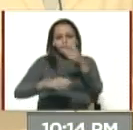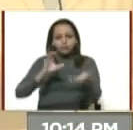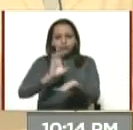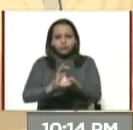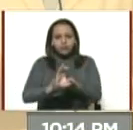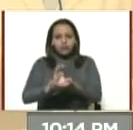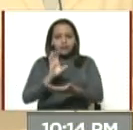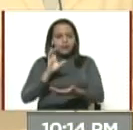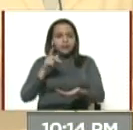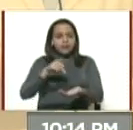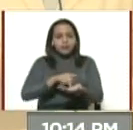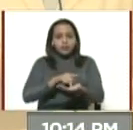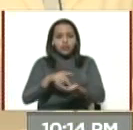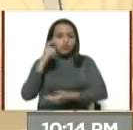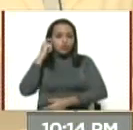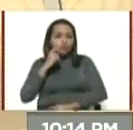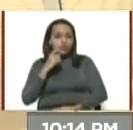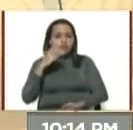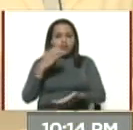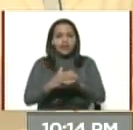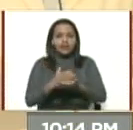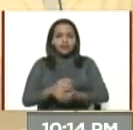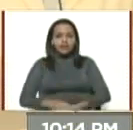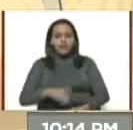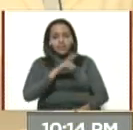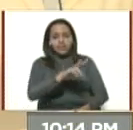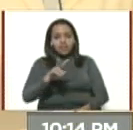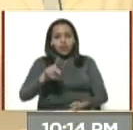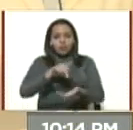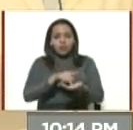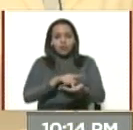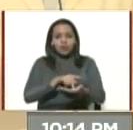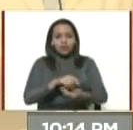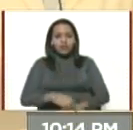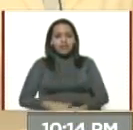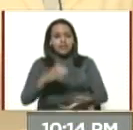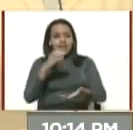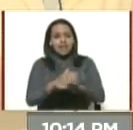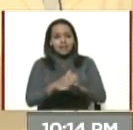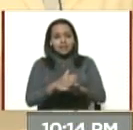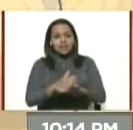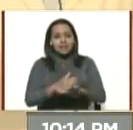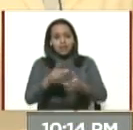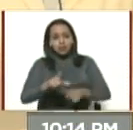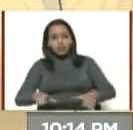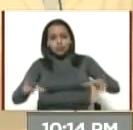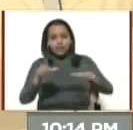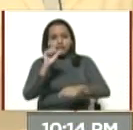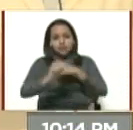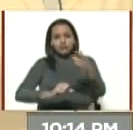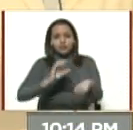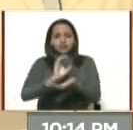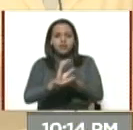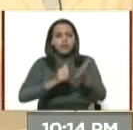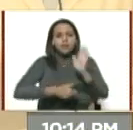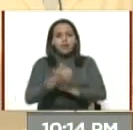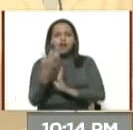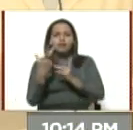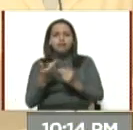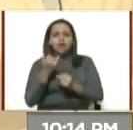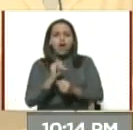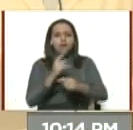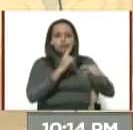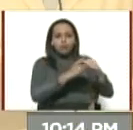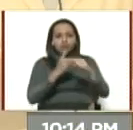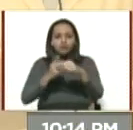parroquia Sucre, Catia. Es de las 22 parroquias de la capital, la parroquia, la zona de la ciudad que más número de casos